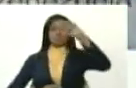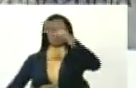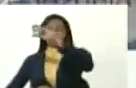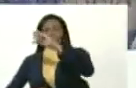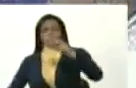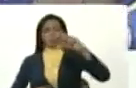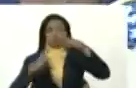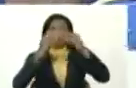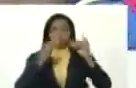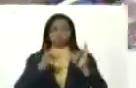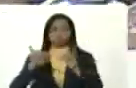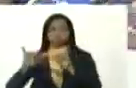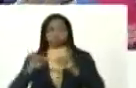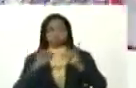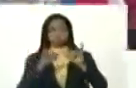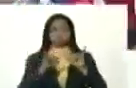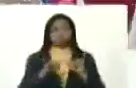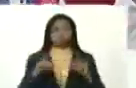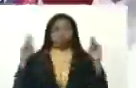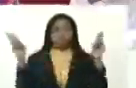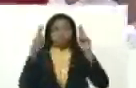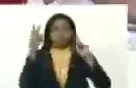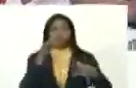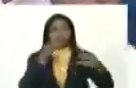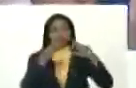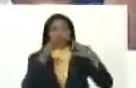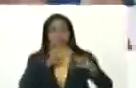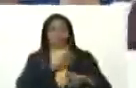arriba. ¡Que viva el carnet de la patria!